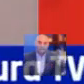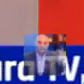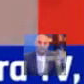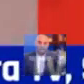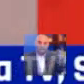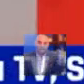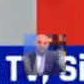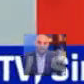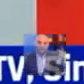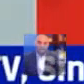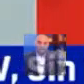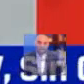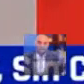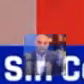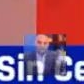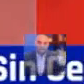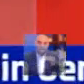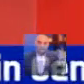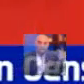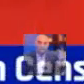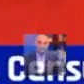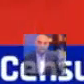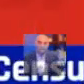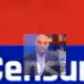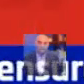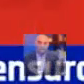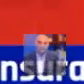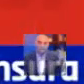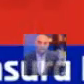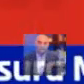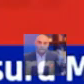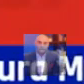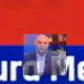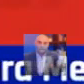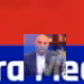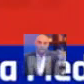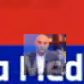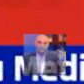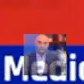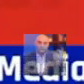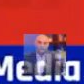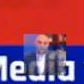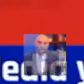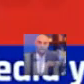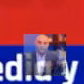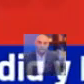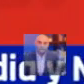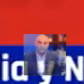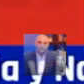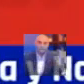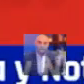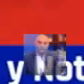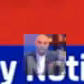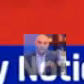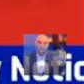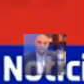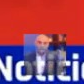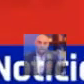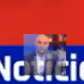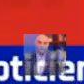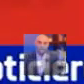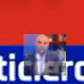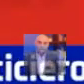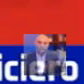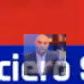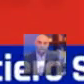pecho, pues salieran a calificar al jefe de Estado del Vaticano como populista, como a